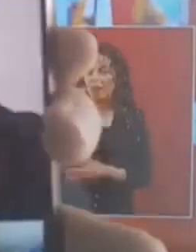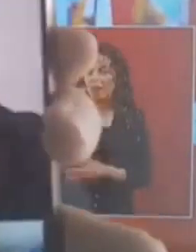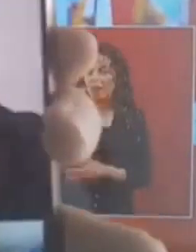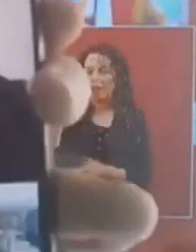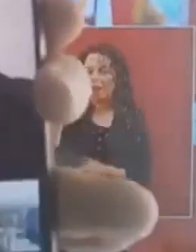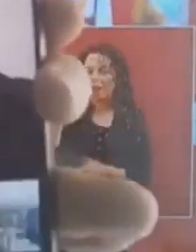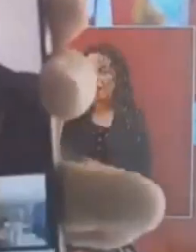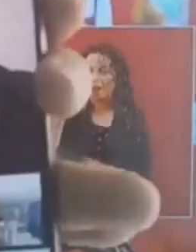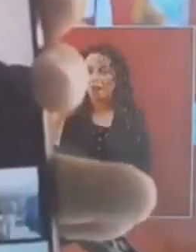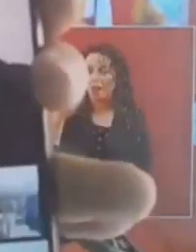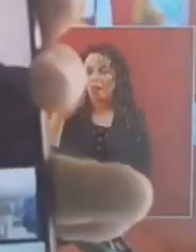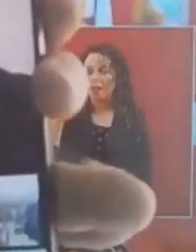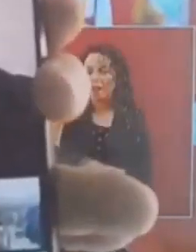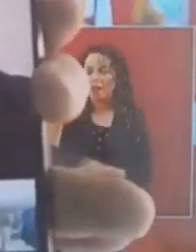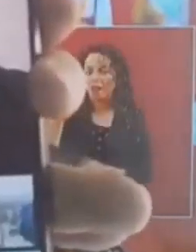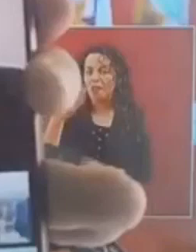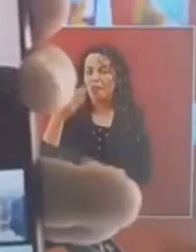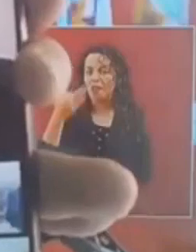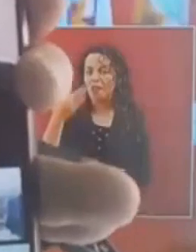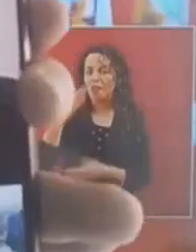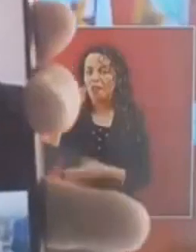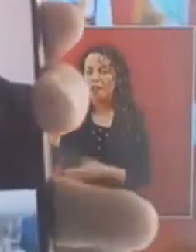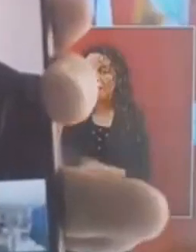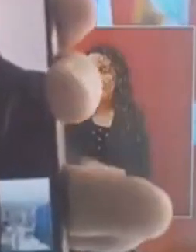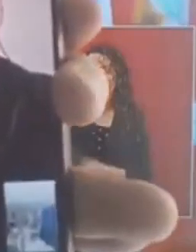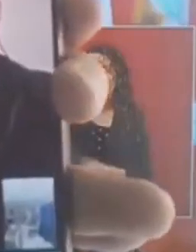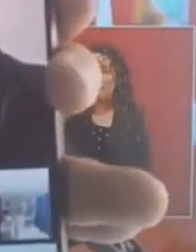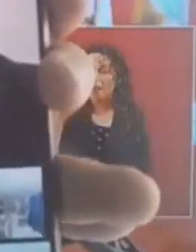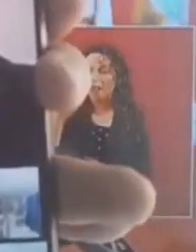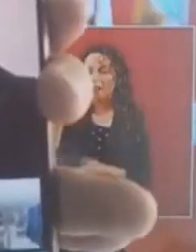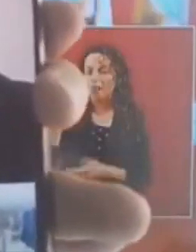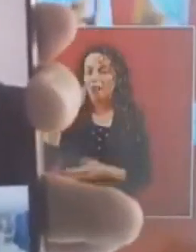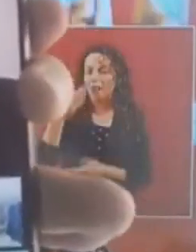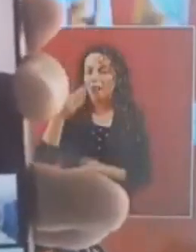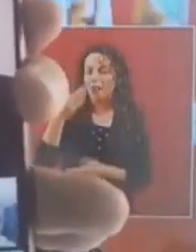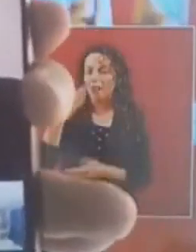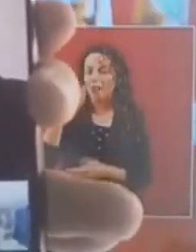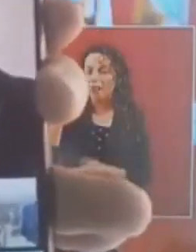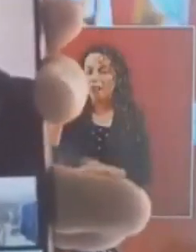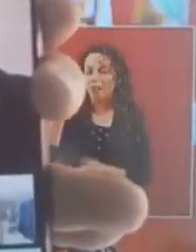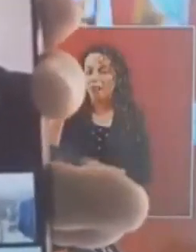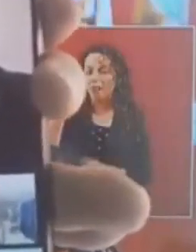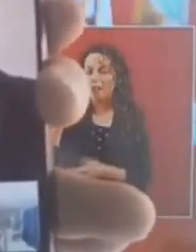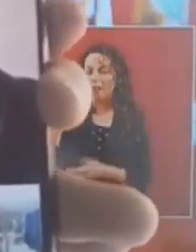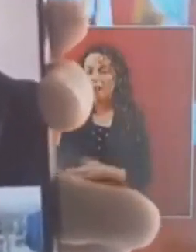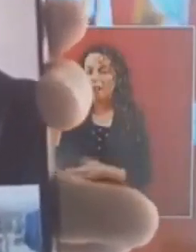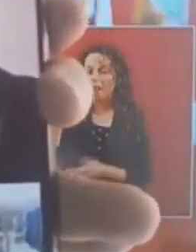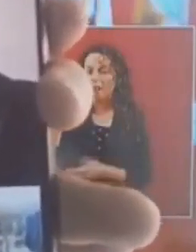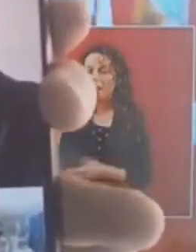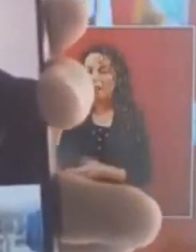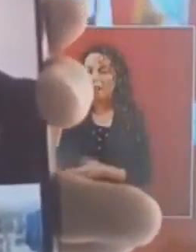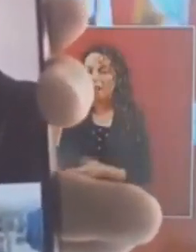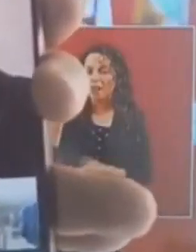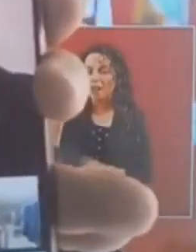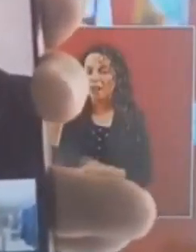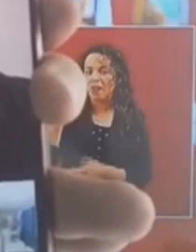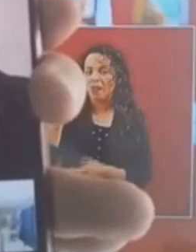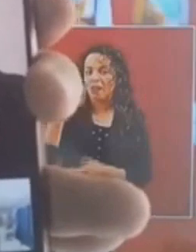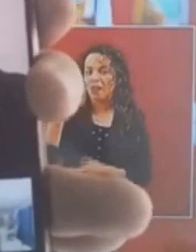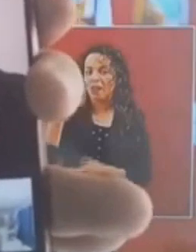y el Legislativo. Al Poder Judicial le corresponde verificar la legalidad de las leyes, etcétera,